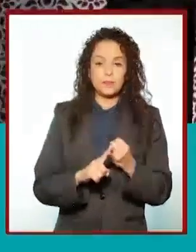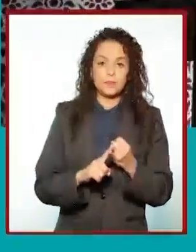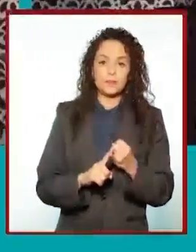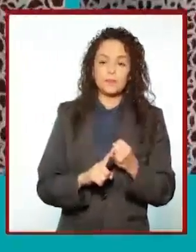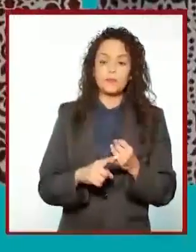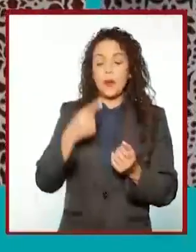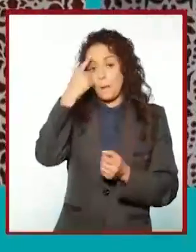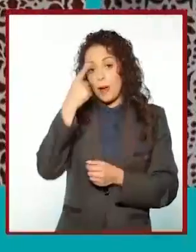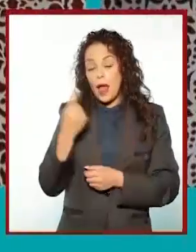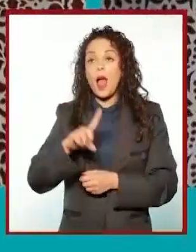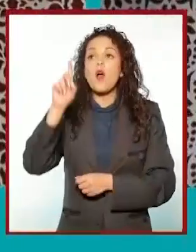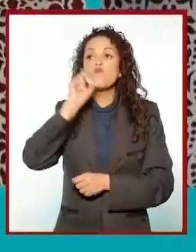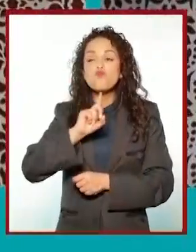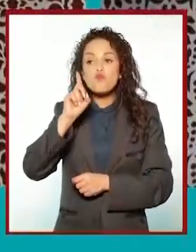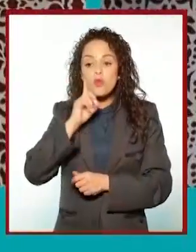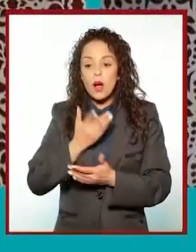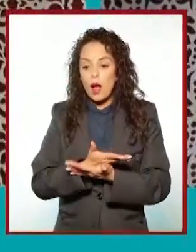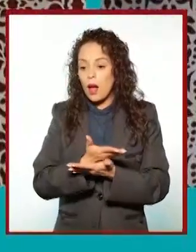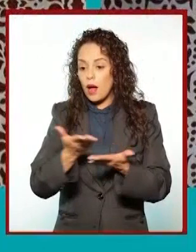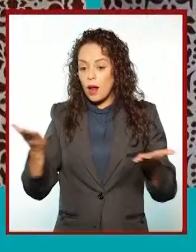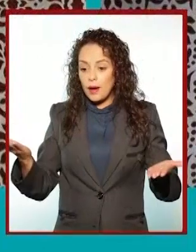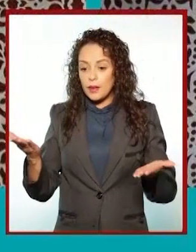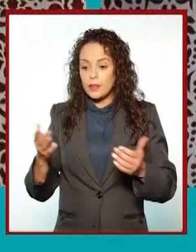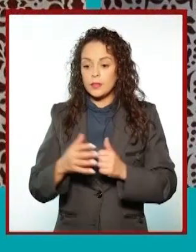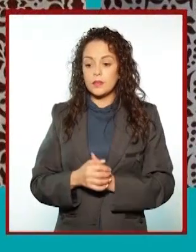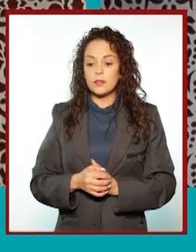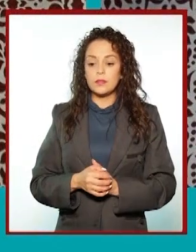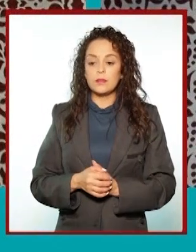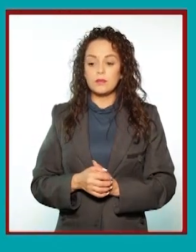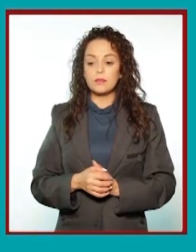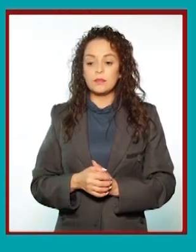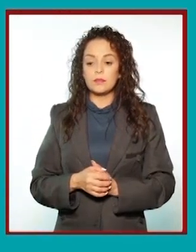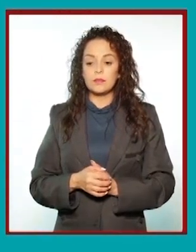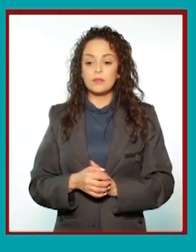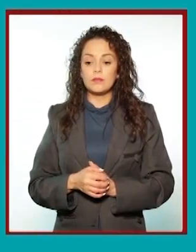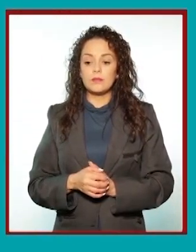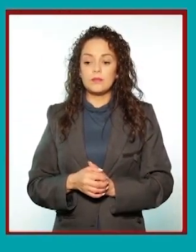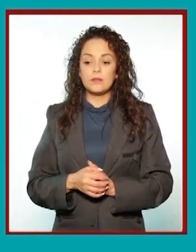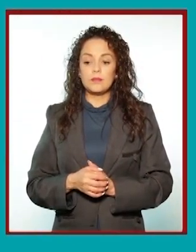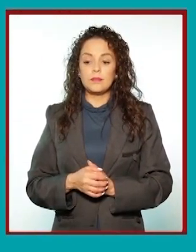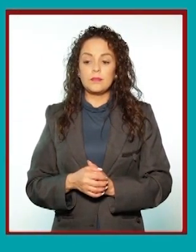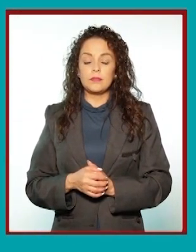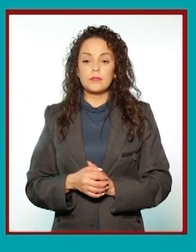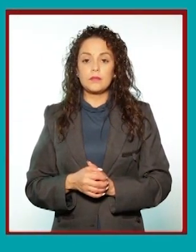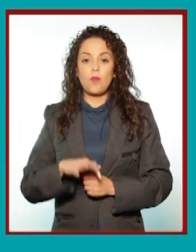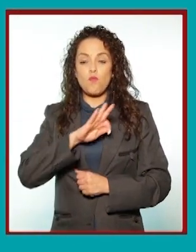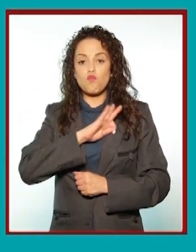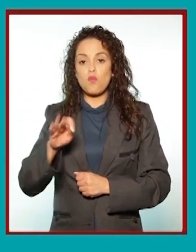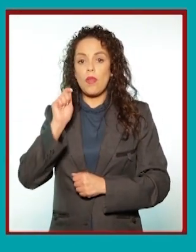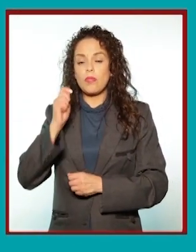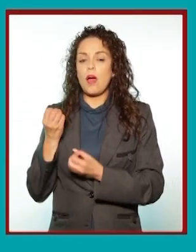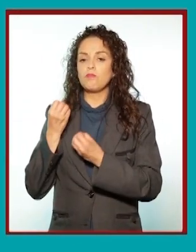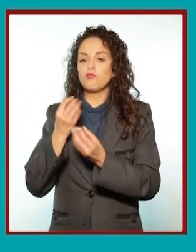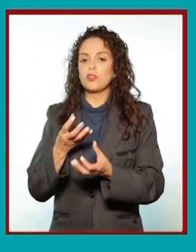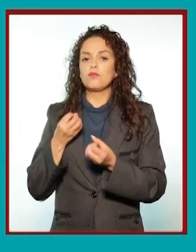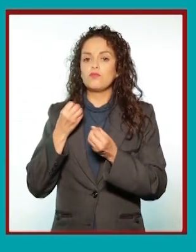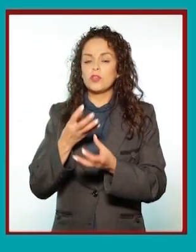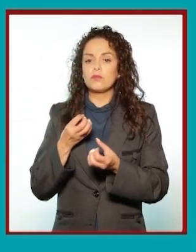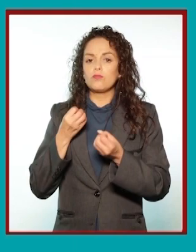participación para que mujeres y cuerpos feminizados y no binarios puedan